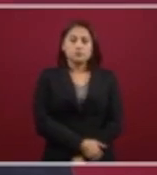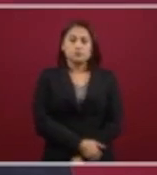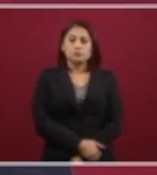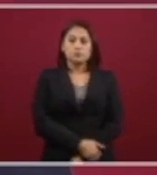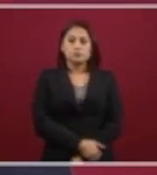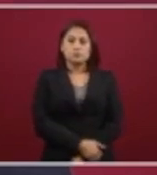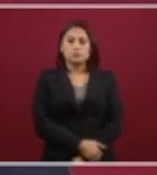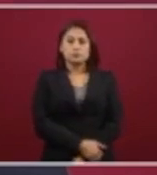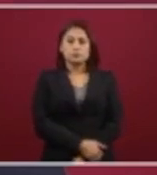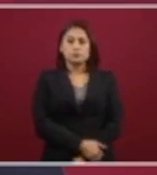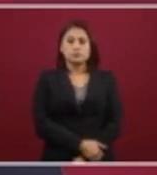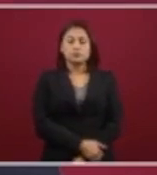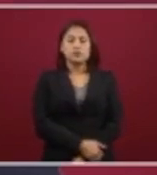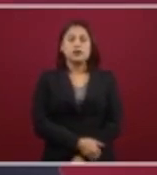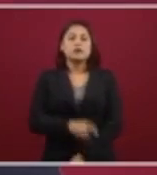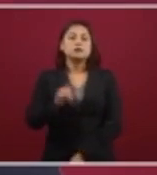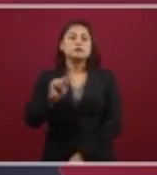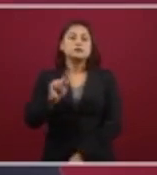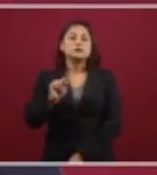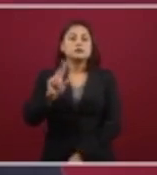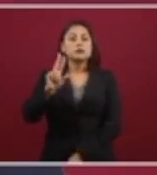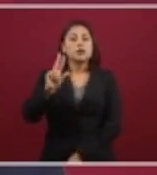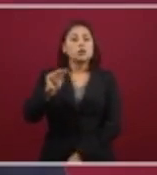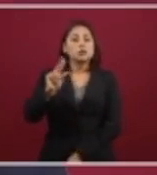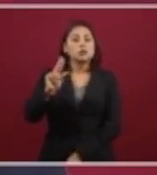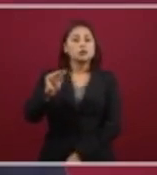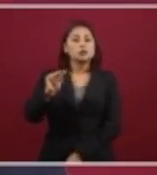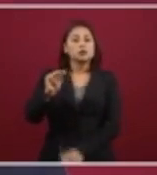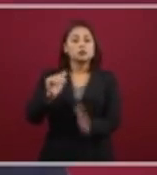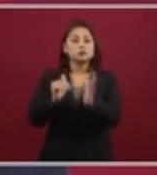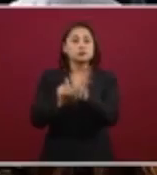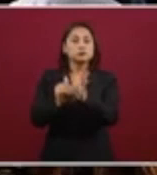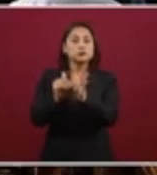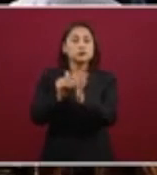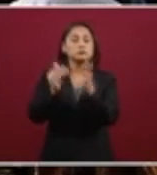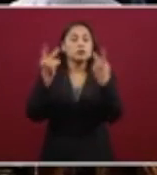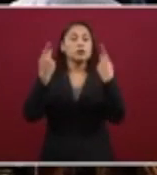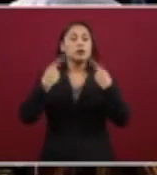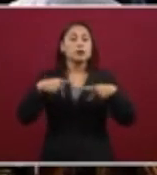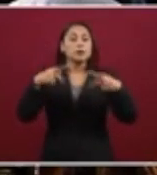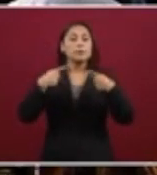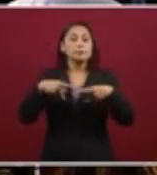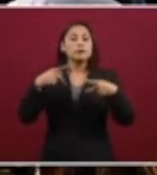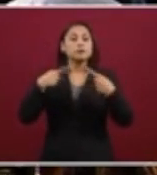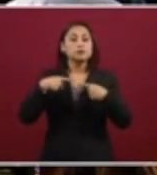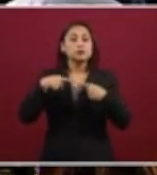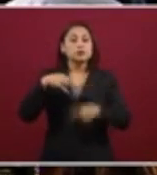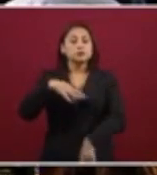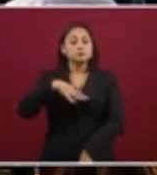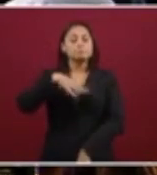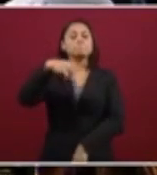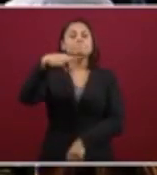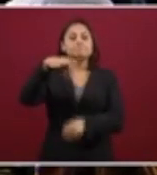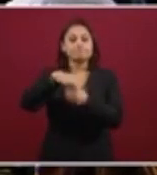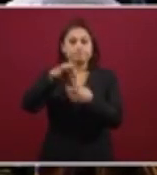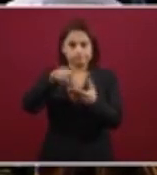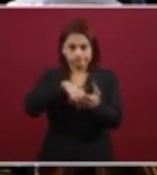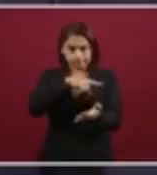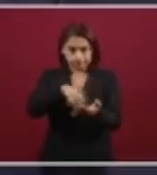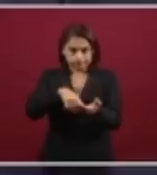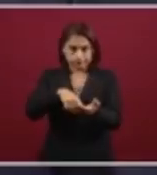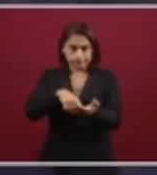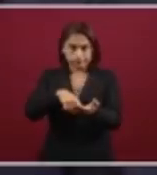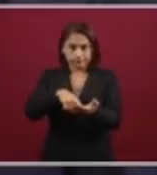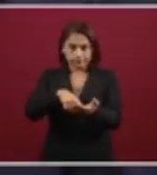70, 80 millones de ciudadanos. Votaron por nosotros 30.